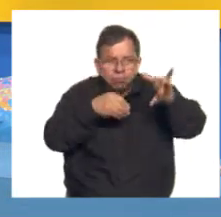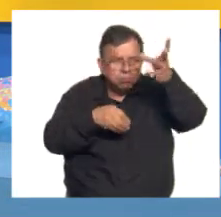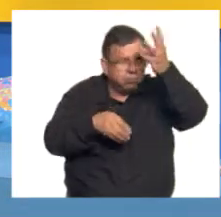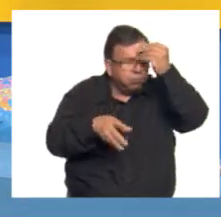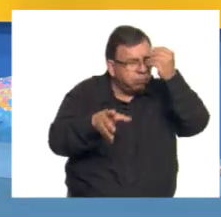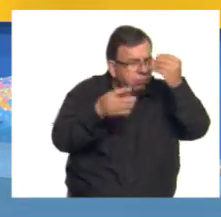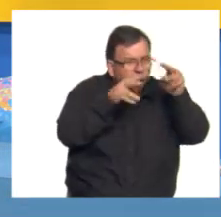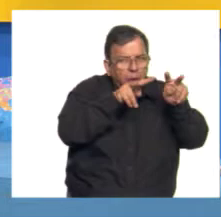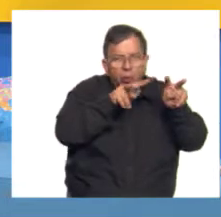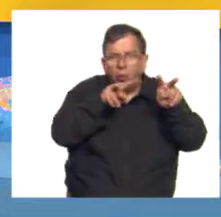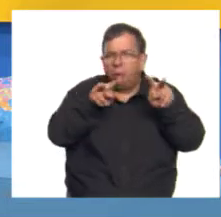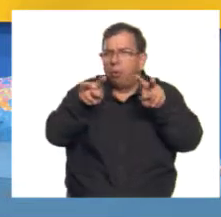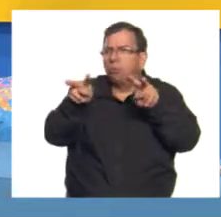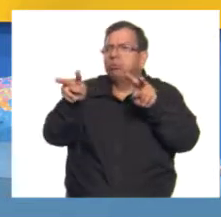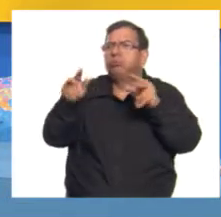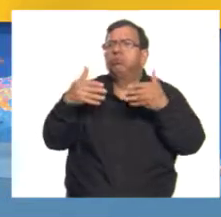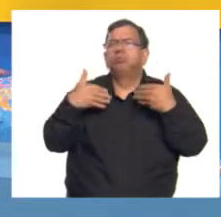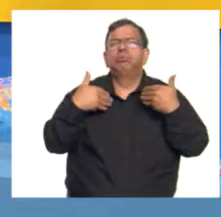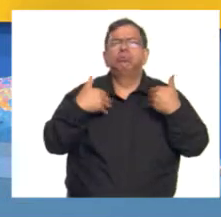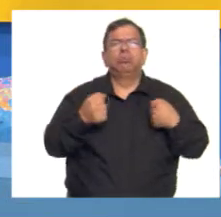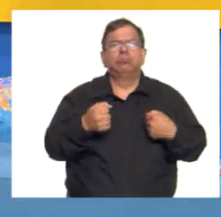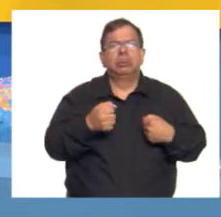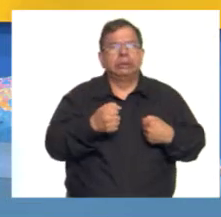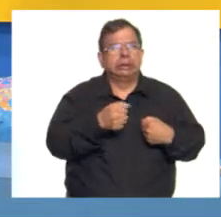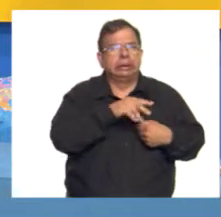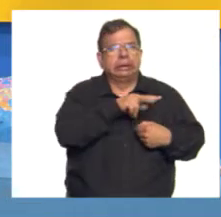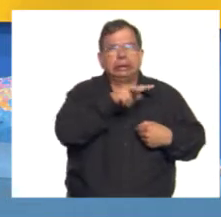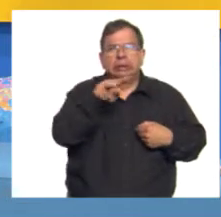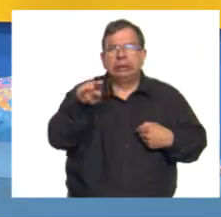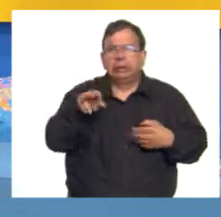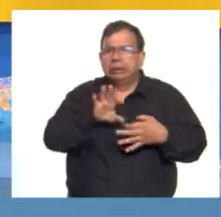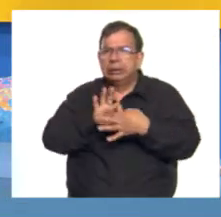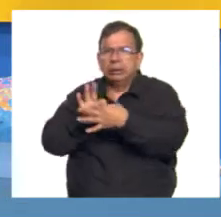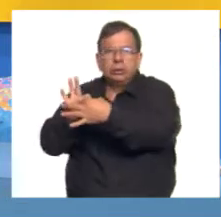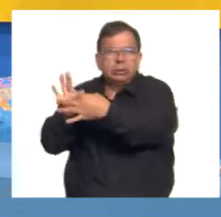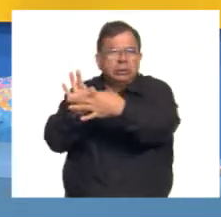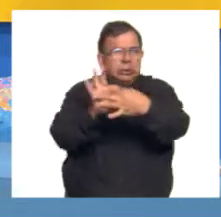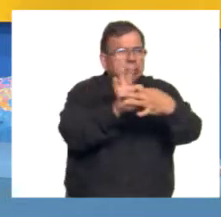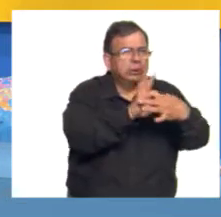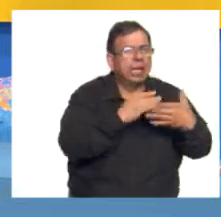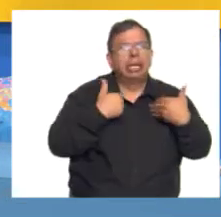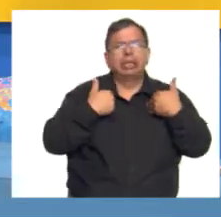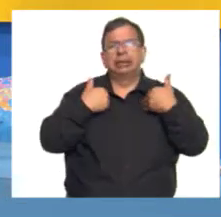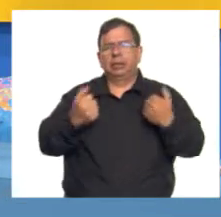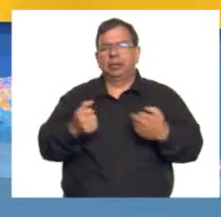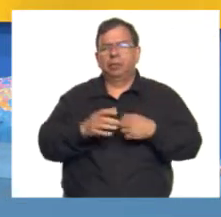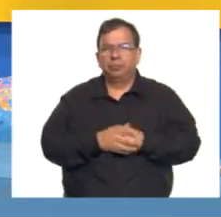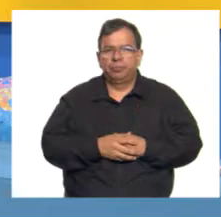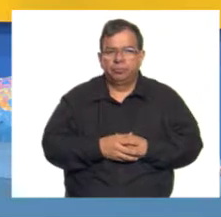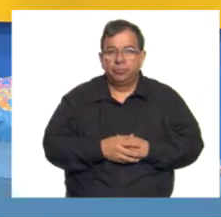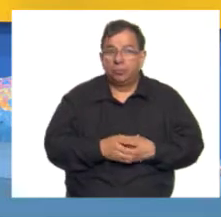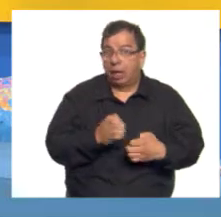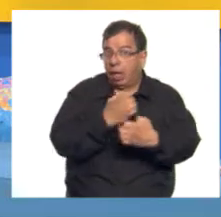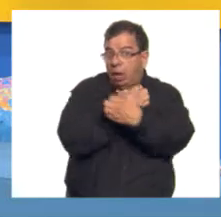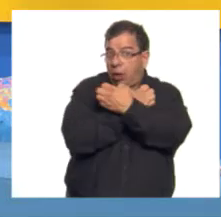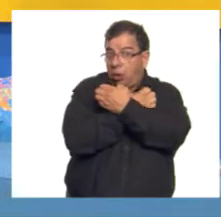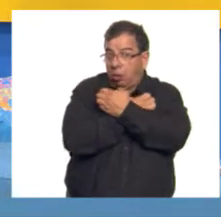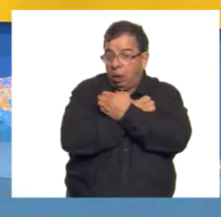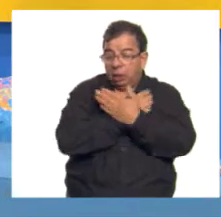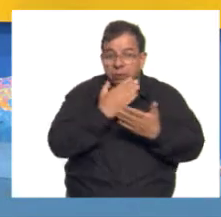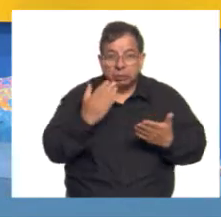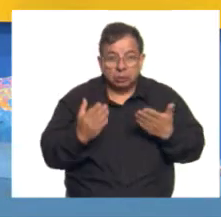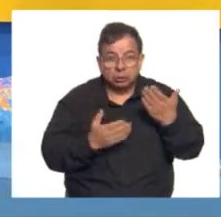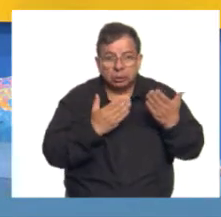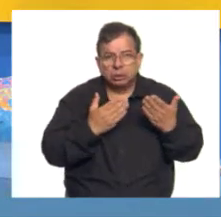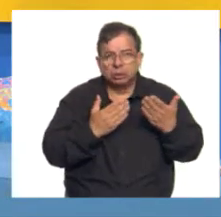rodea y tomar conciencia de todo aquello que nos vincula con el resto de la sociedad. Gracias a la educación, construimos